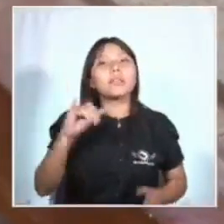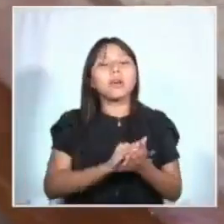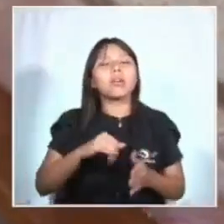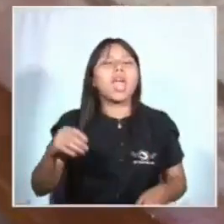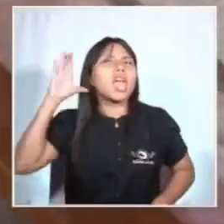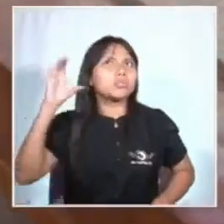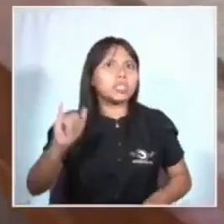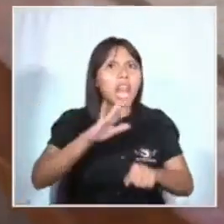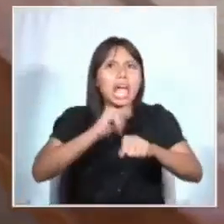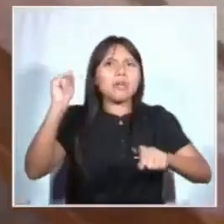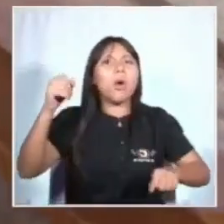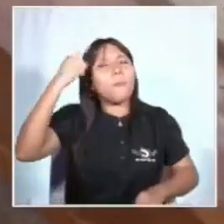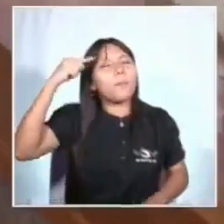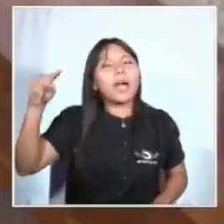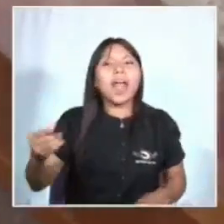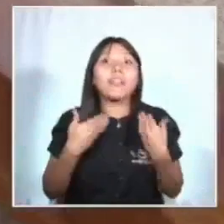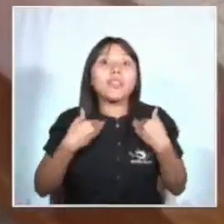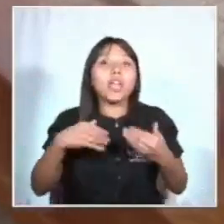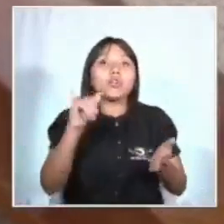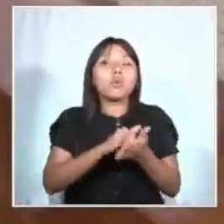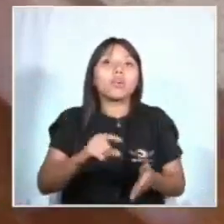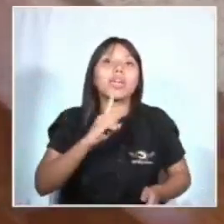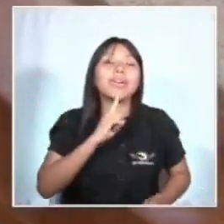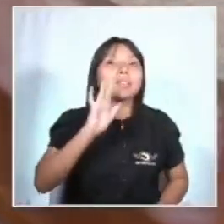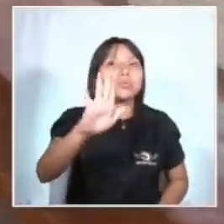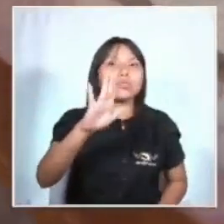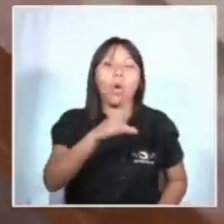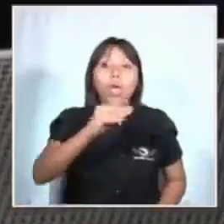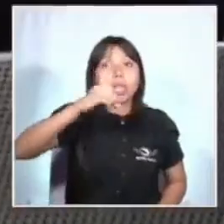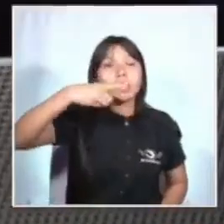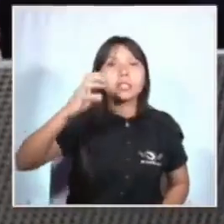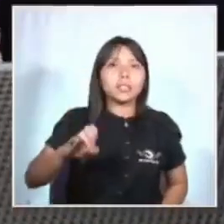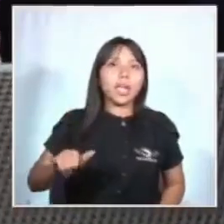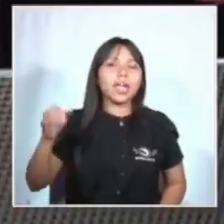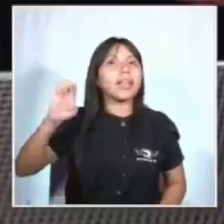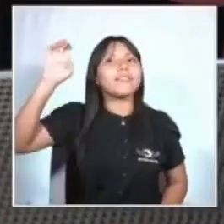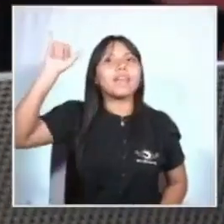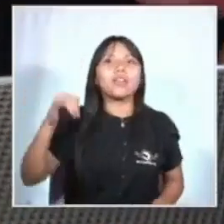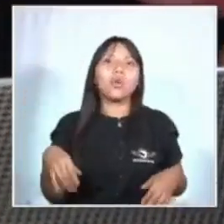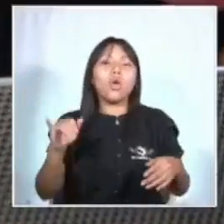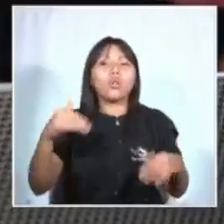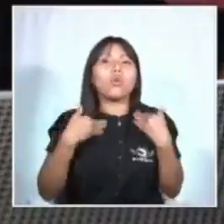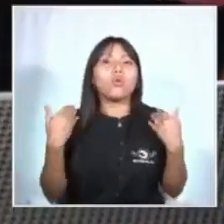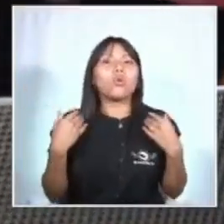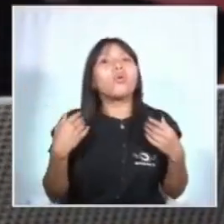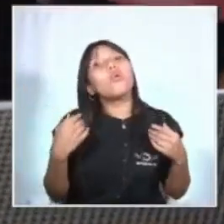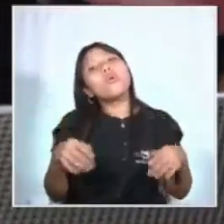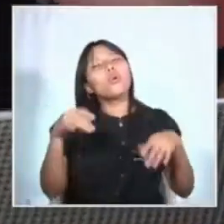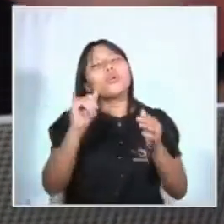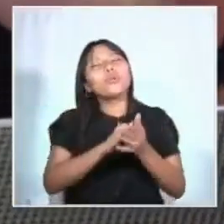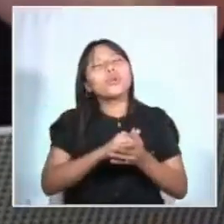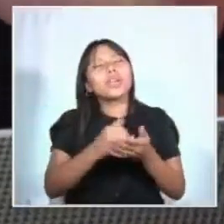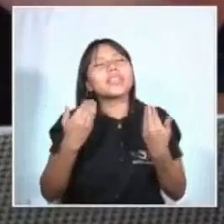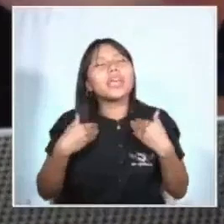tengas que ir a corte para poseer lo que a tu nombre está. Y dice el Eterno: los que hoy están tomando lo que es tuyo, te van